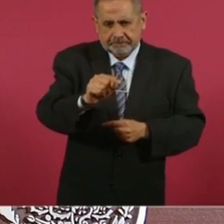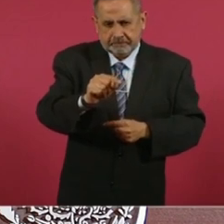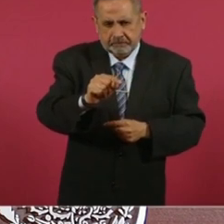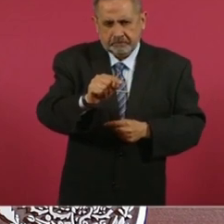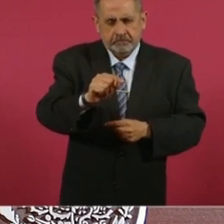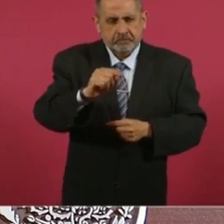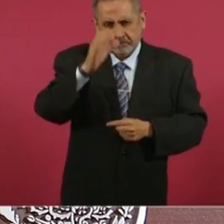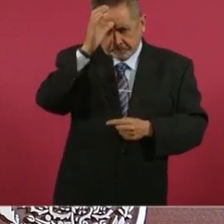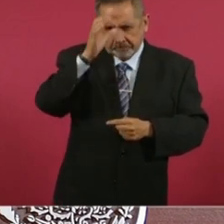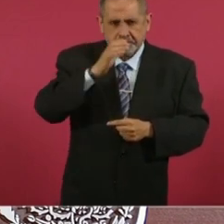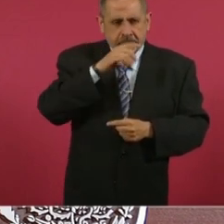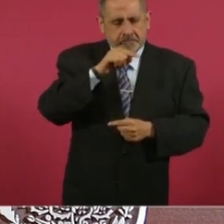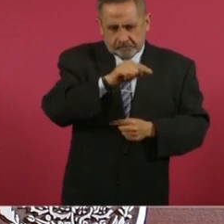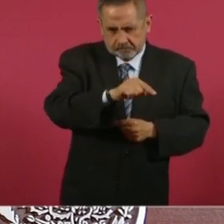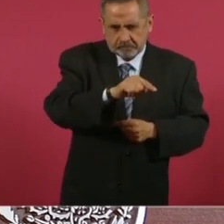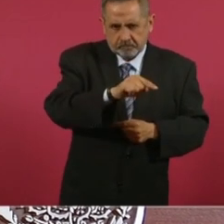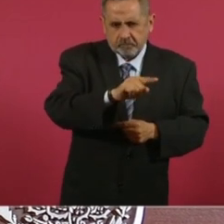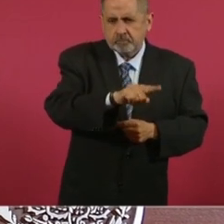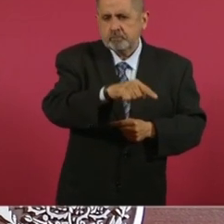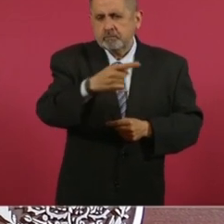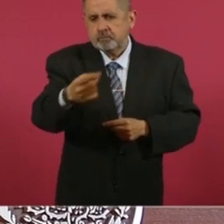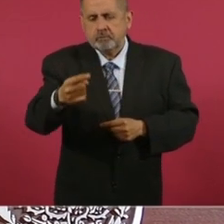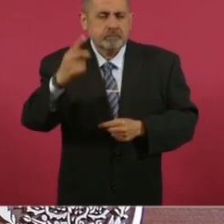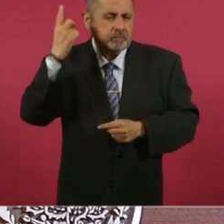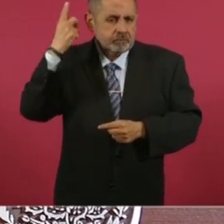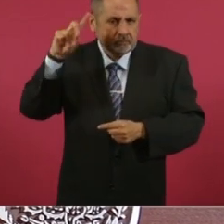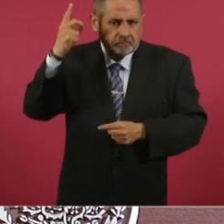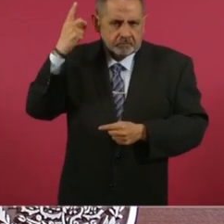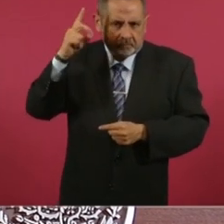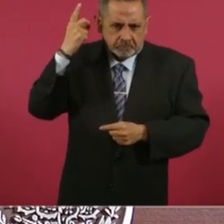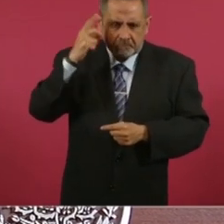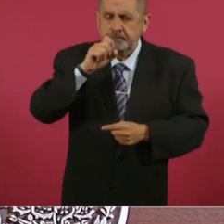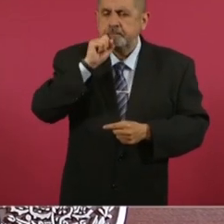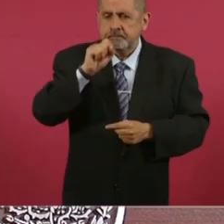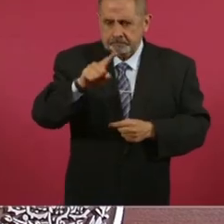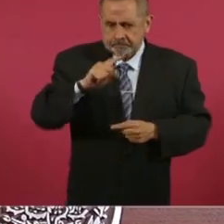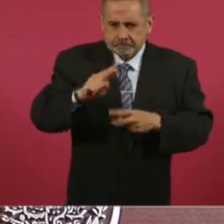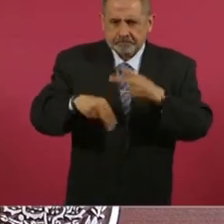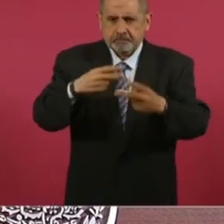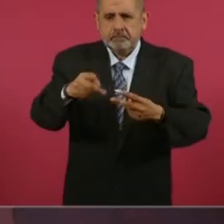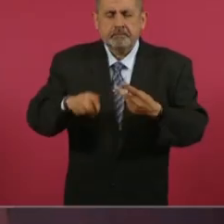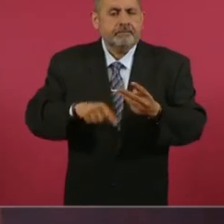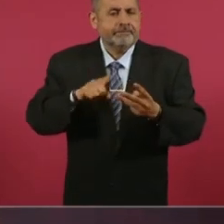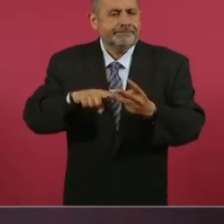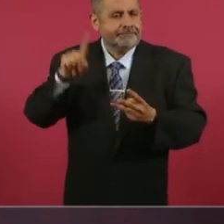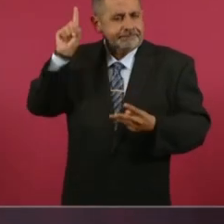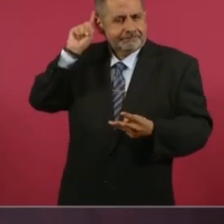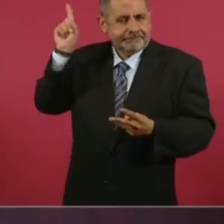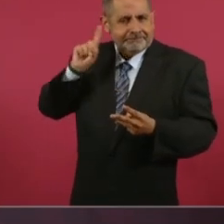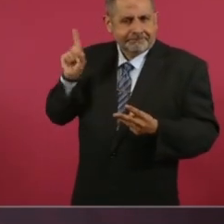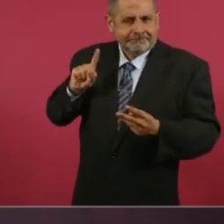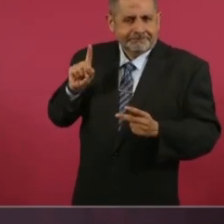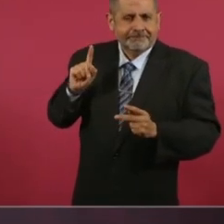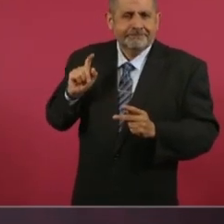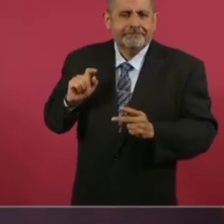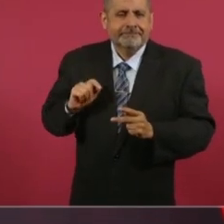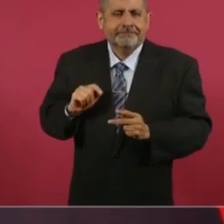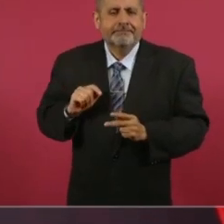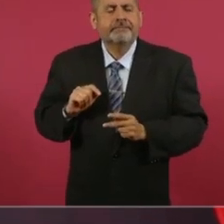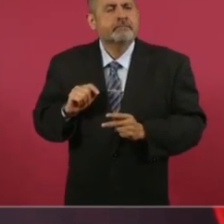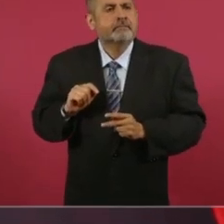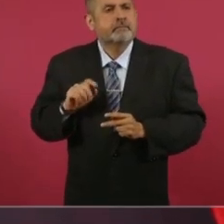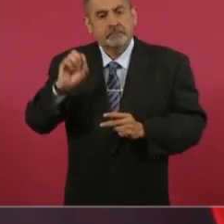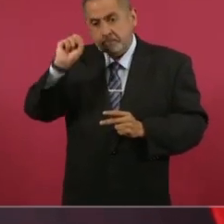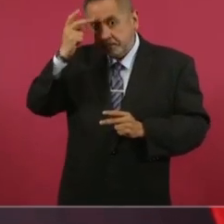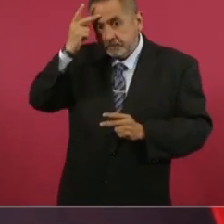de Coahuila, en Durango, en Zacatecas, en San